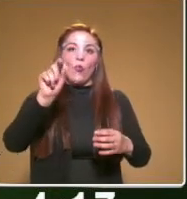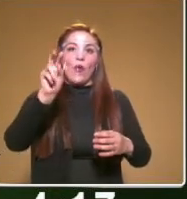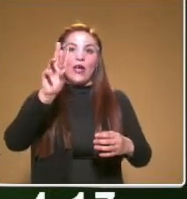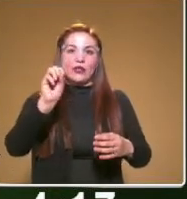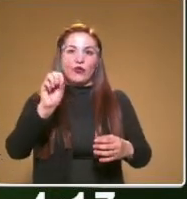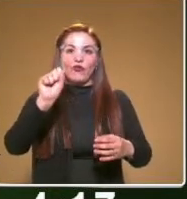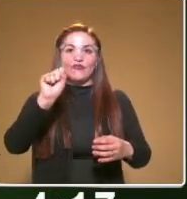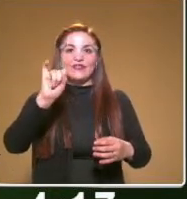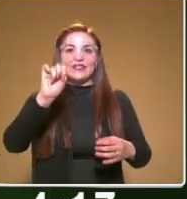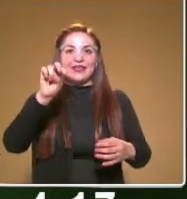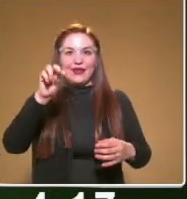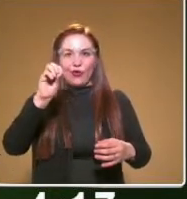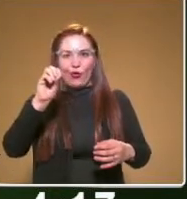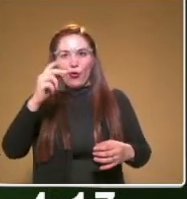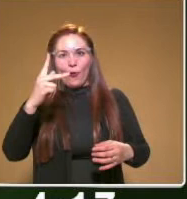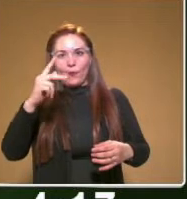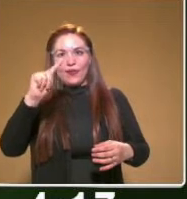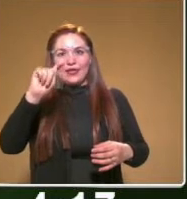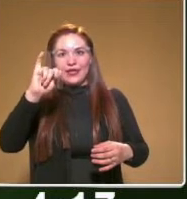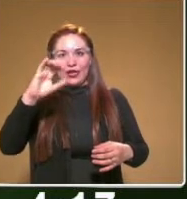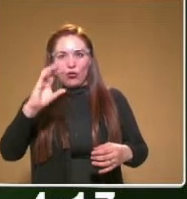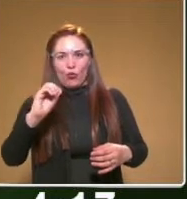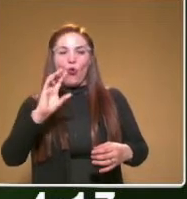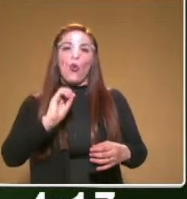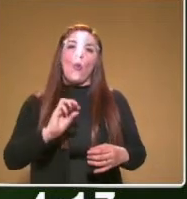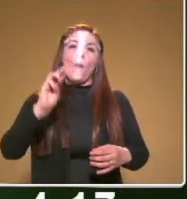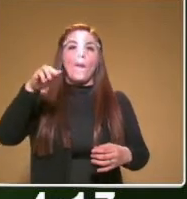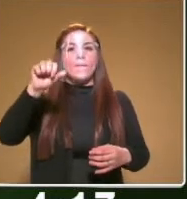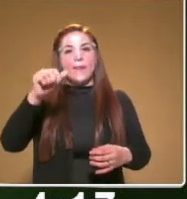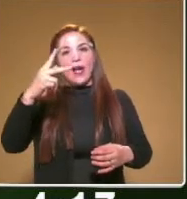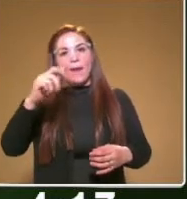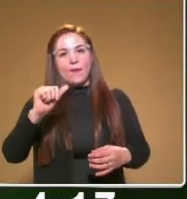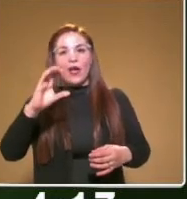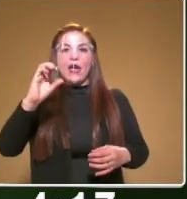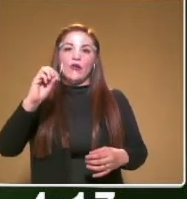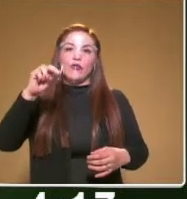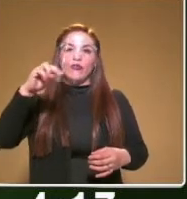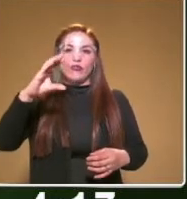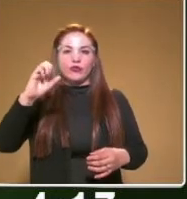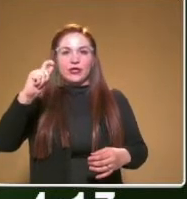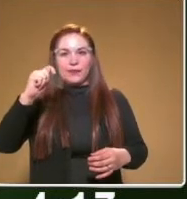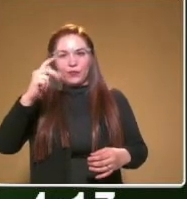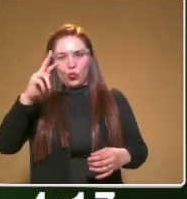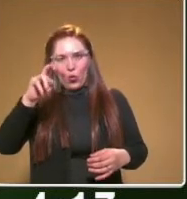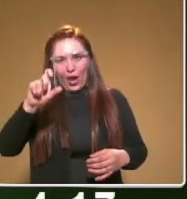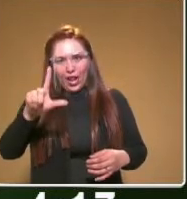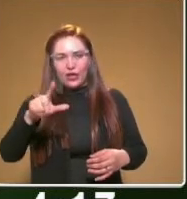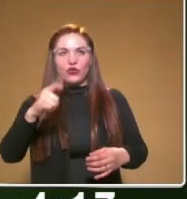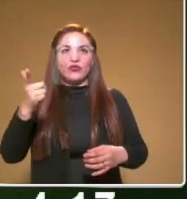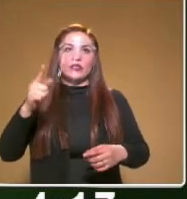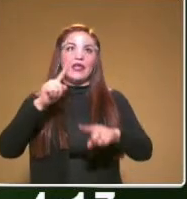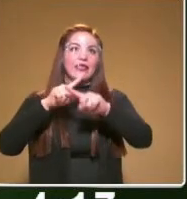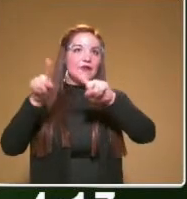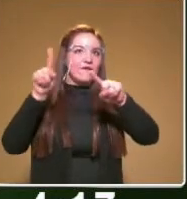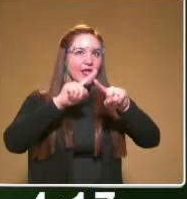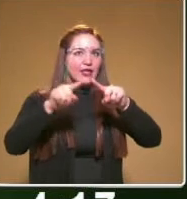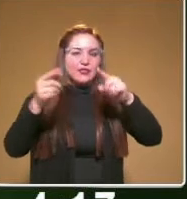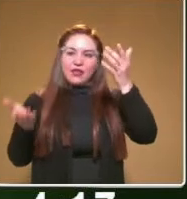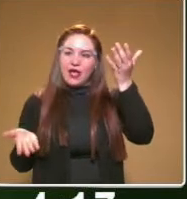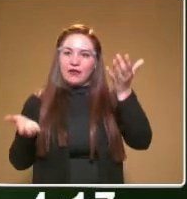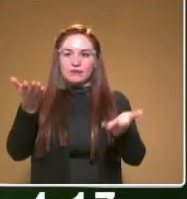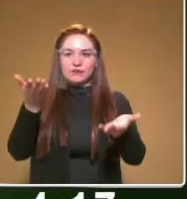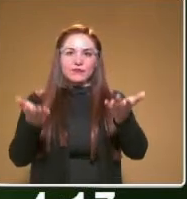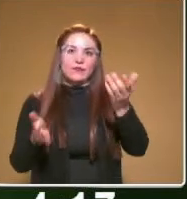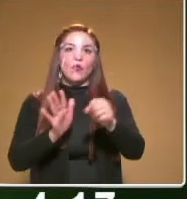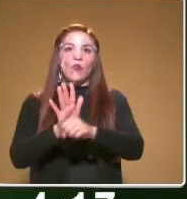mismo gráfico, ¿verdad? Porque a lo mejor todavía no conocemos las pequeñas ahí diferencias entre uno y otro. Y otra técnica, maestra,